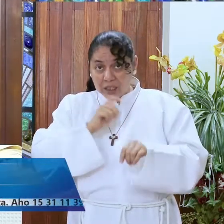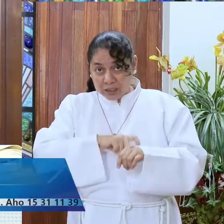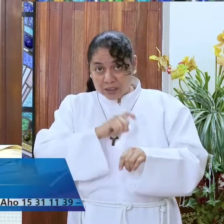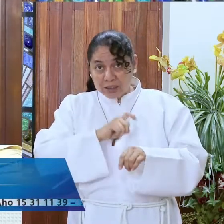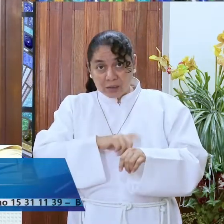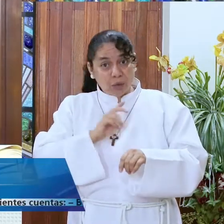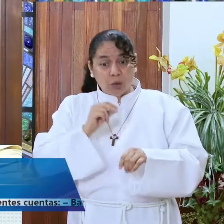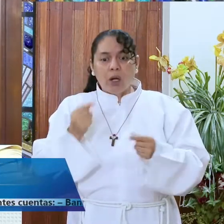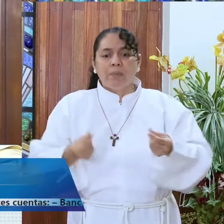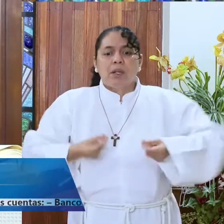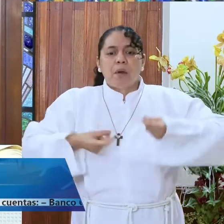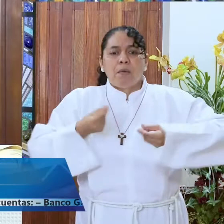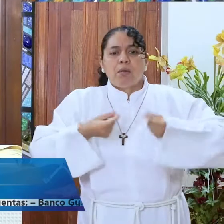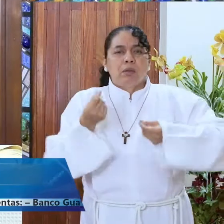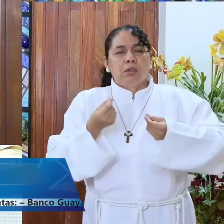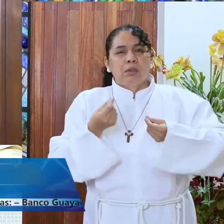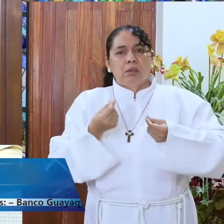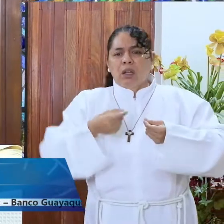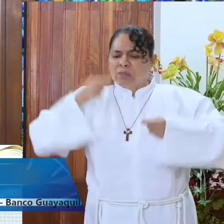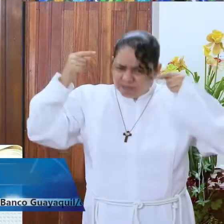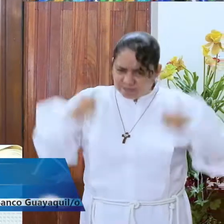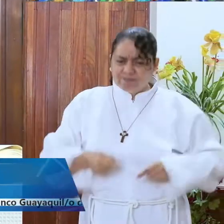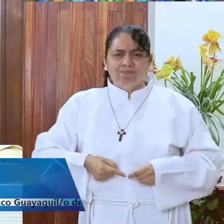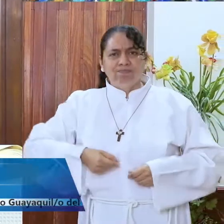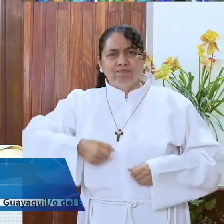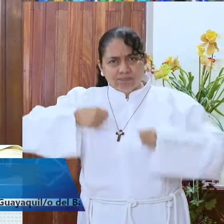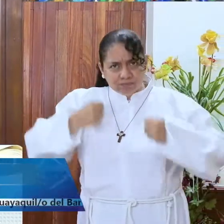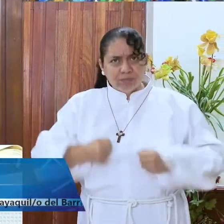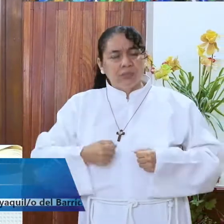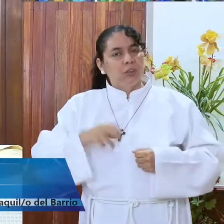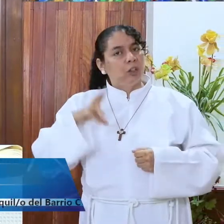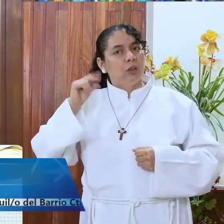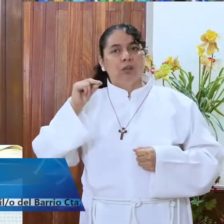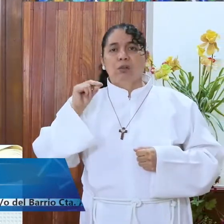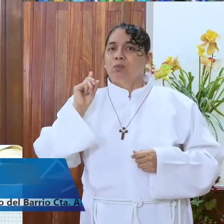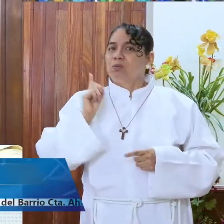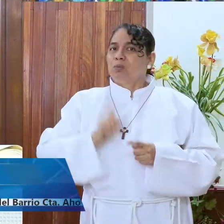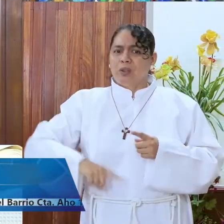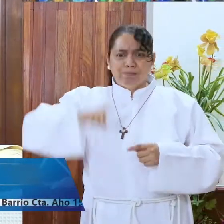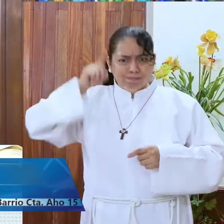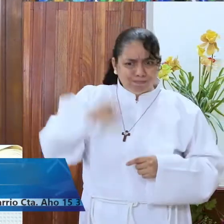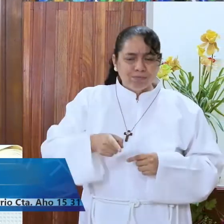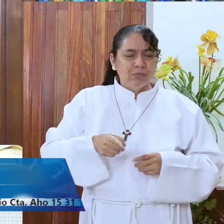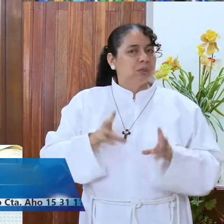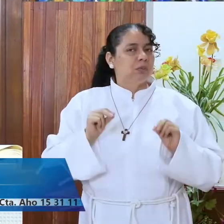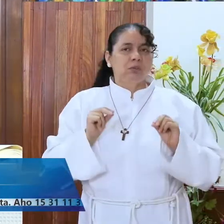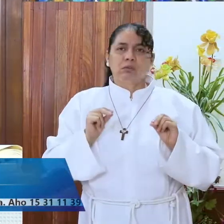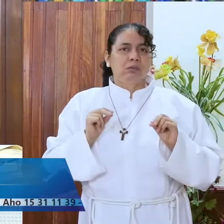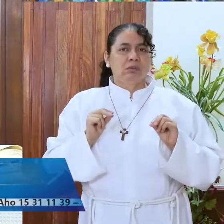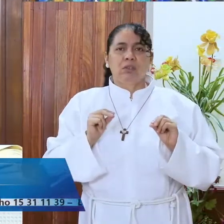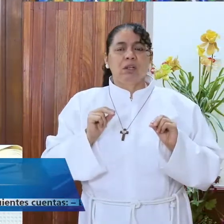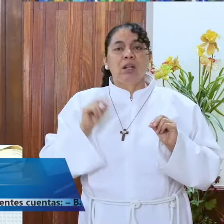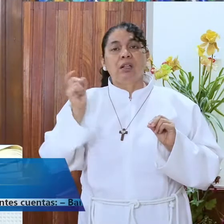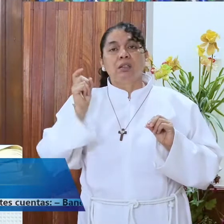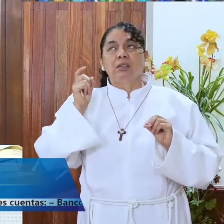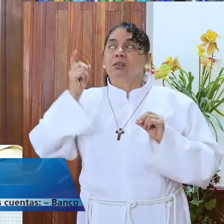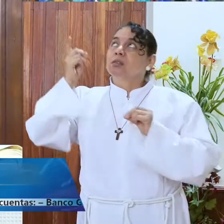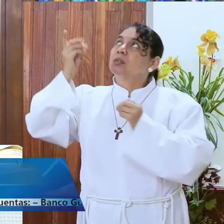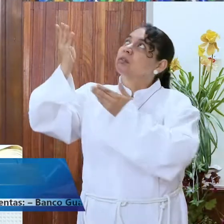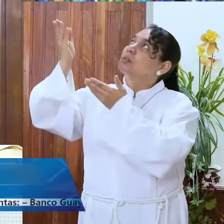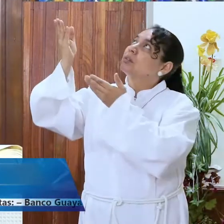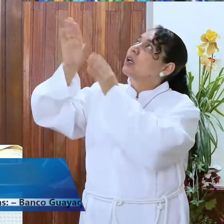de prisa o querer imponer cosas por la fuerza no hay que proponer el reino de dios